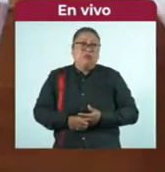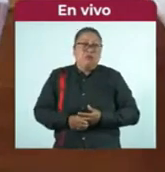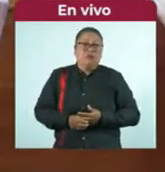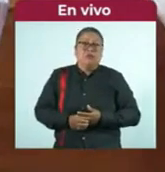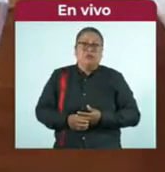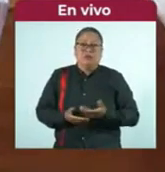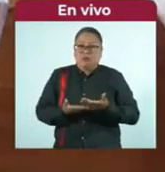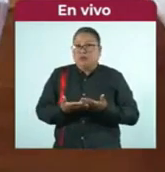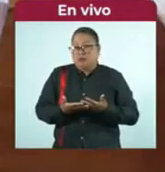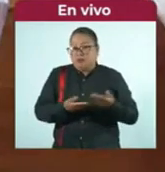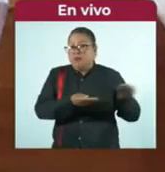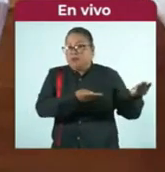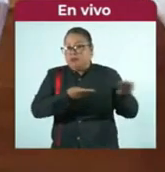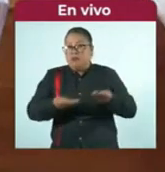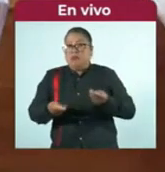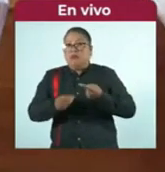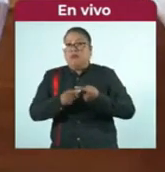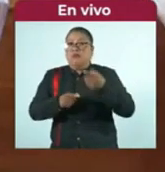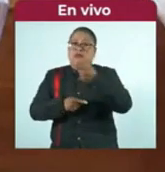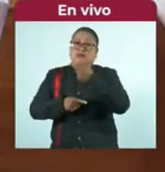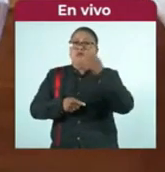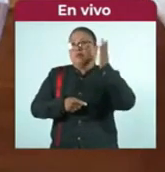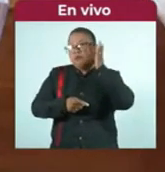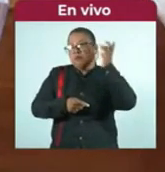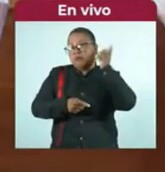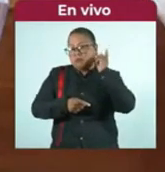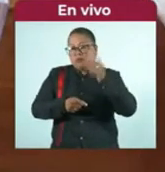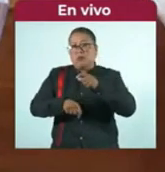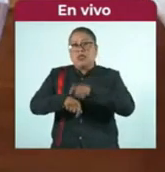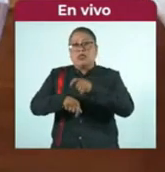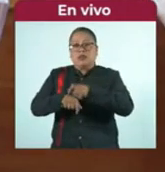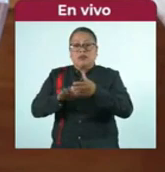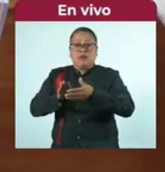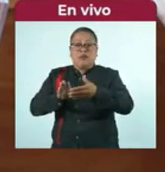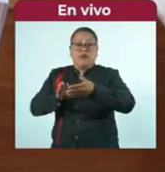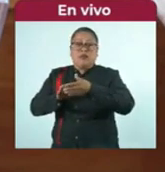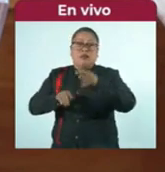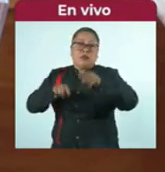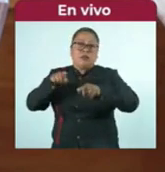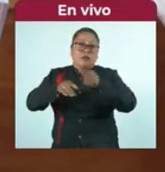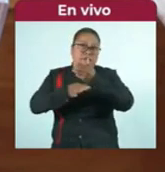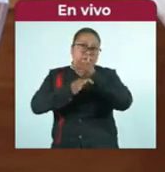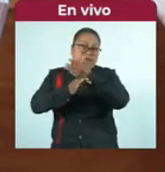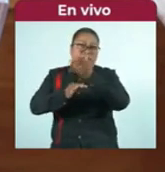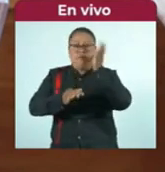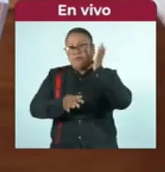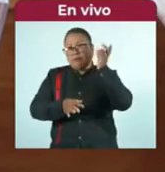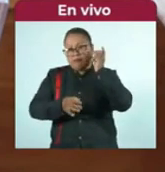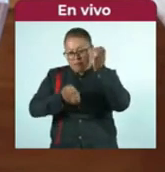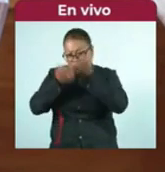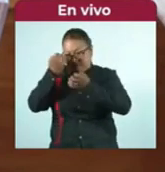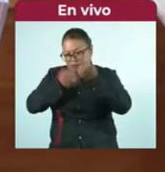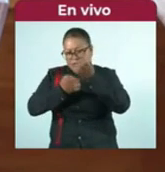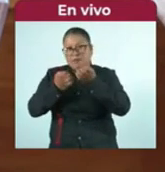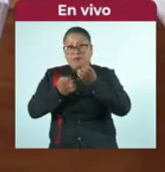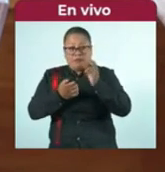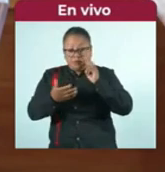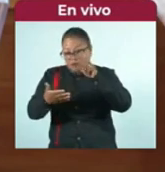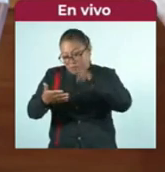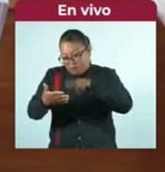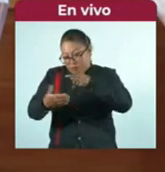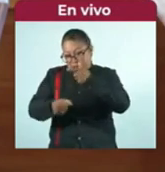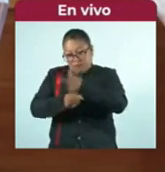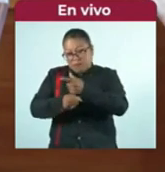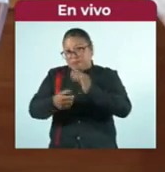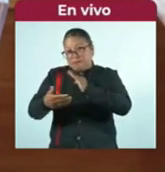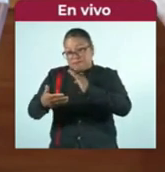se llegue también por parte del Congreso del Estado y en los plazos que marca la legislación, hacer la valoración también si vemos o